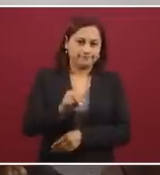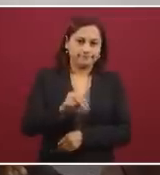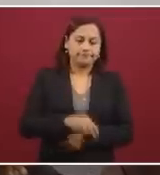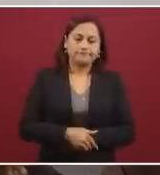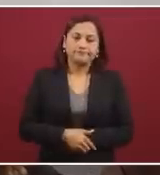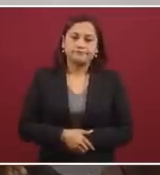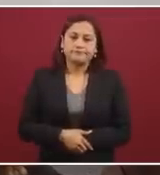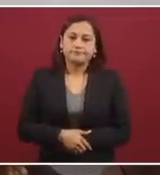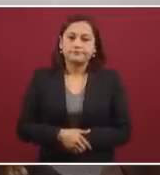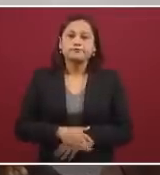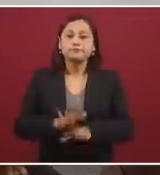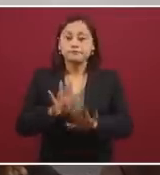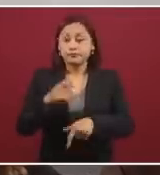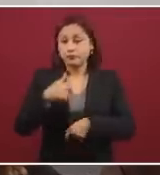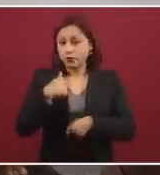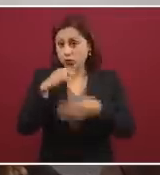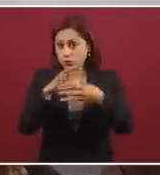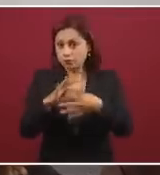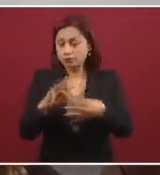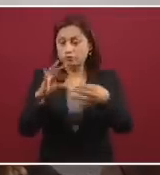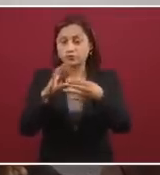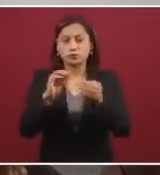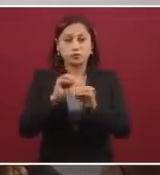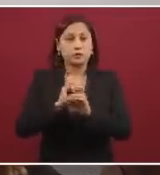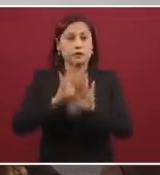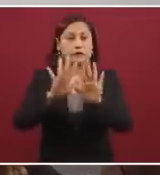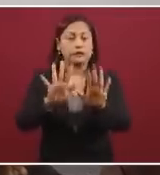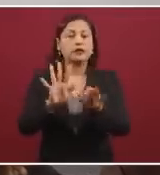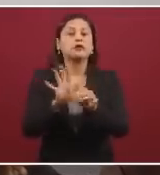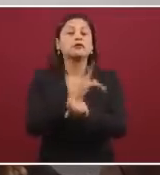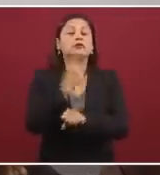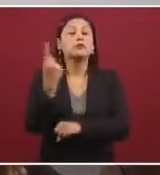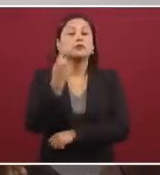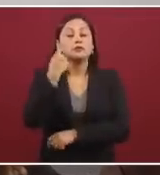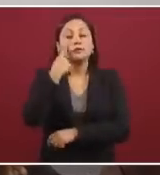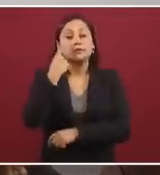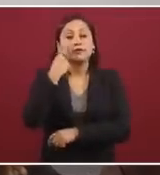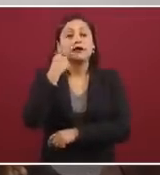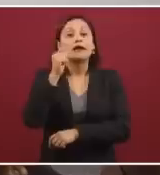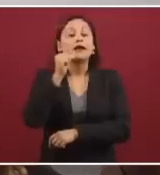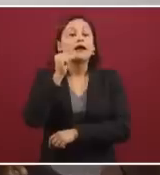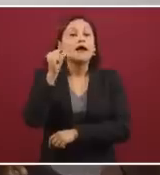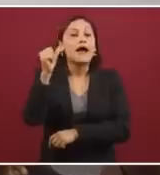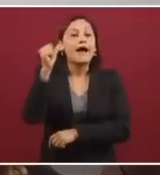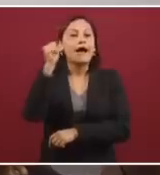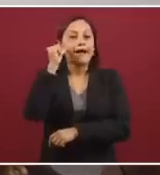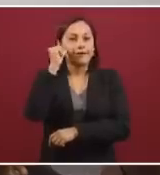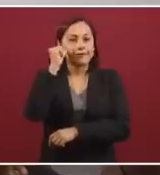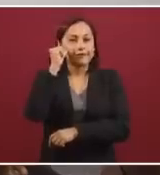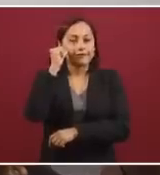claro porque ayer vi precisamente